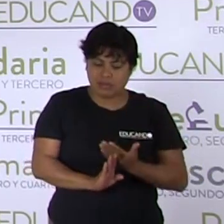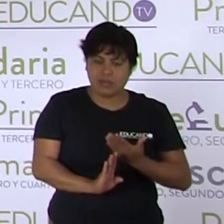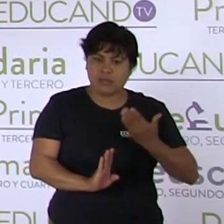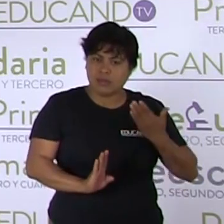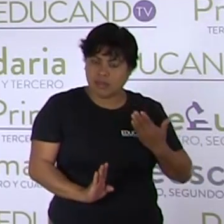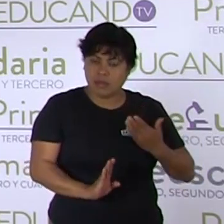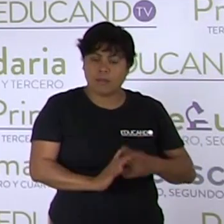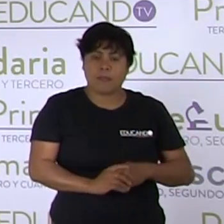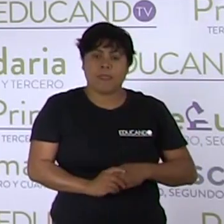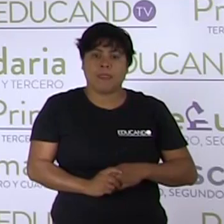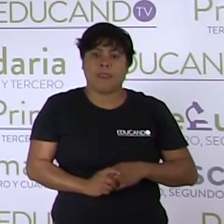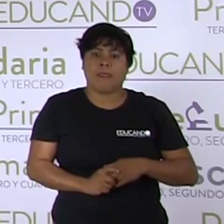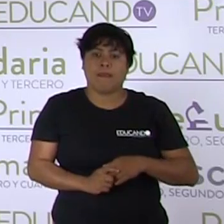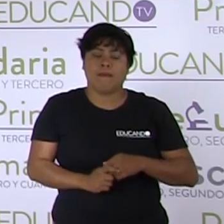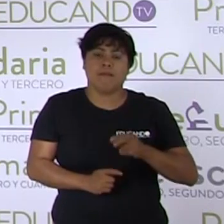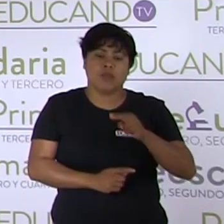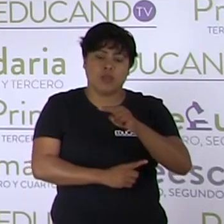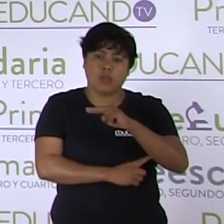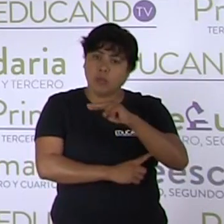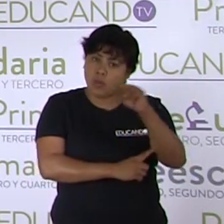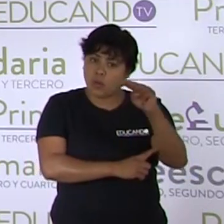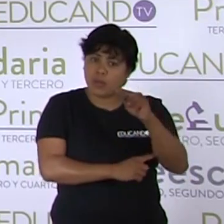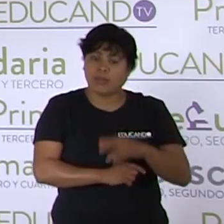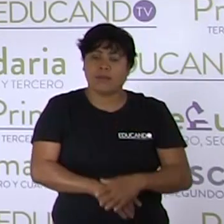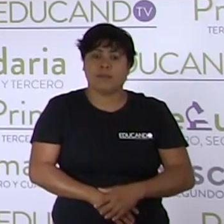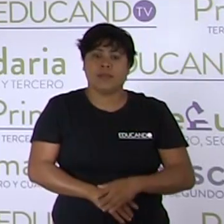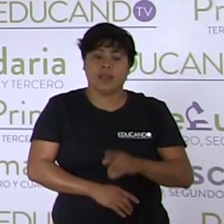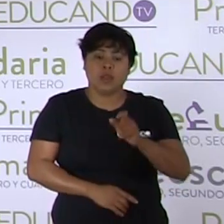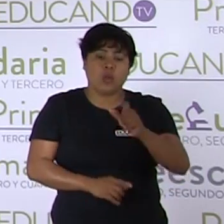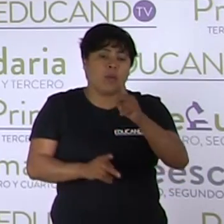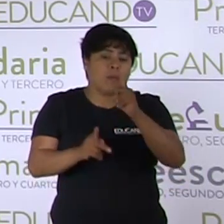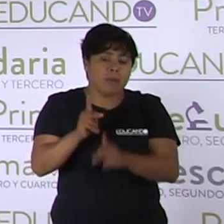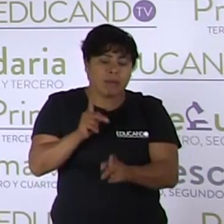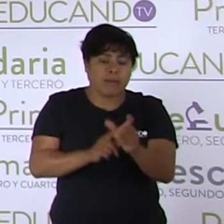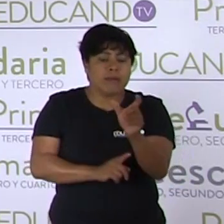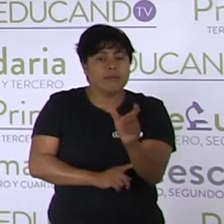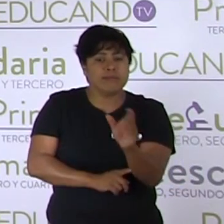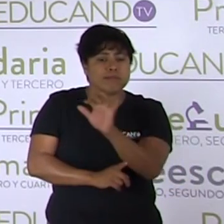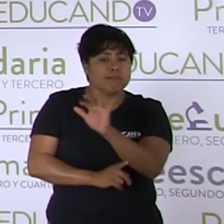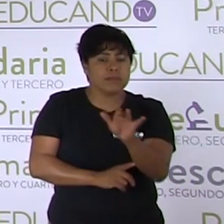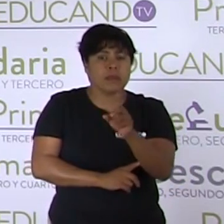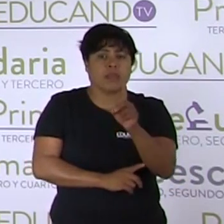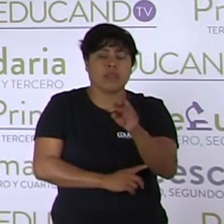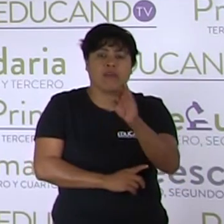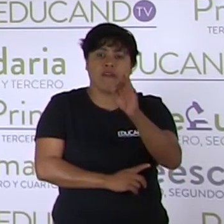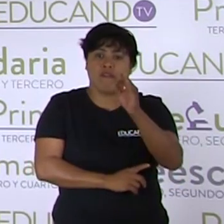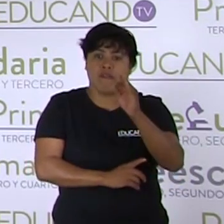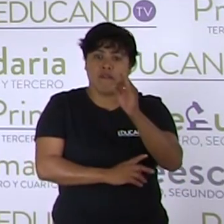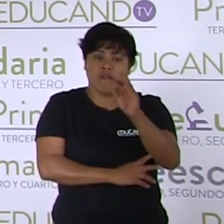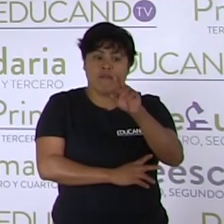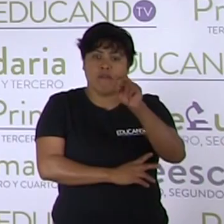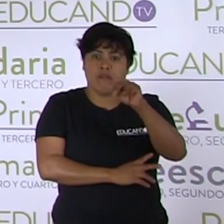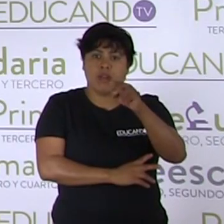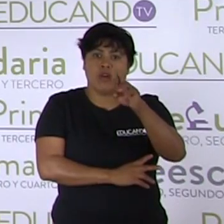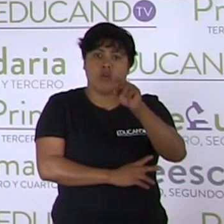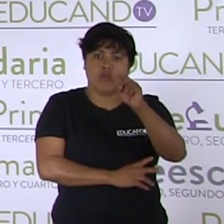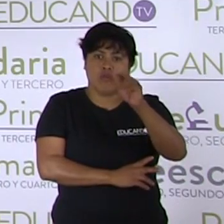Paso del Norte, ¿sí? Un fragmento del libro de Juan Rulfo, El Llano en